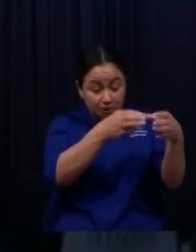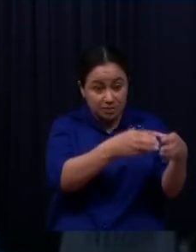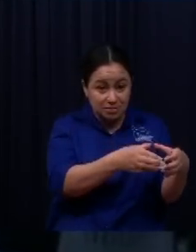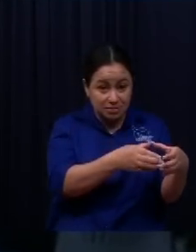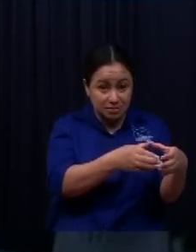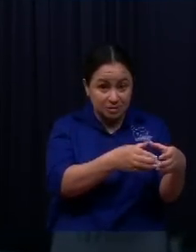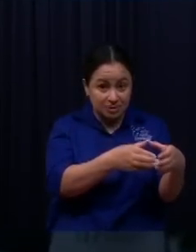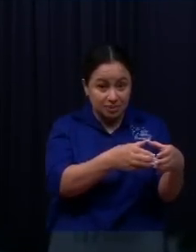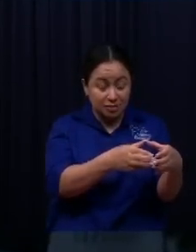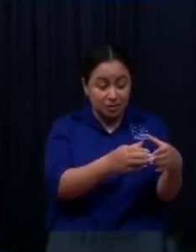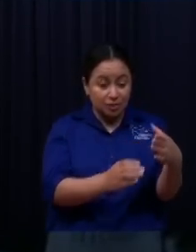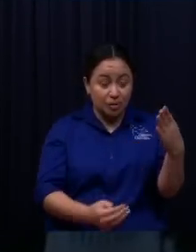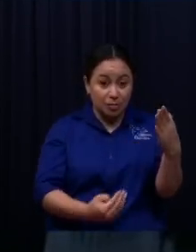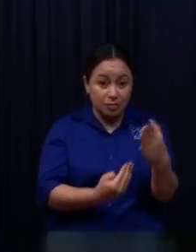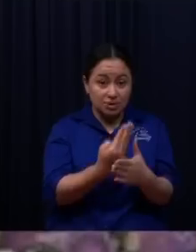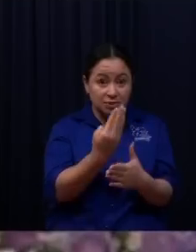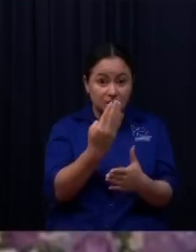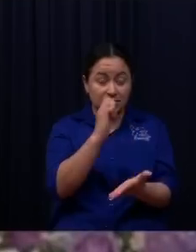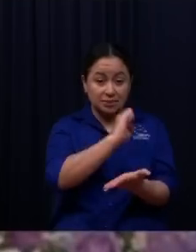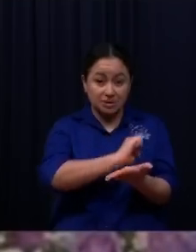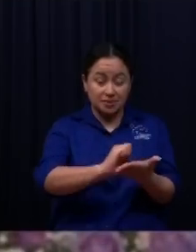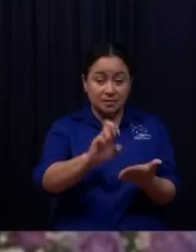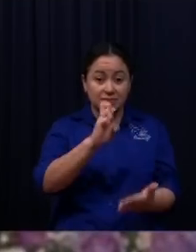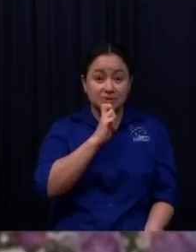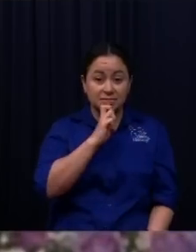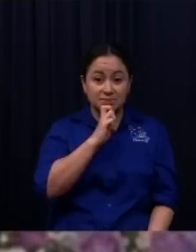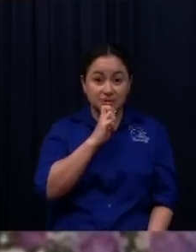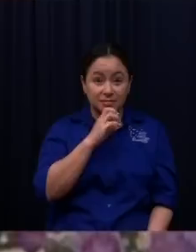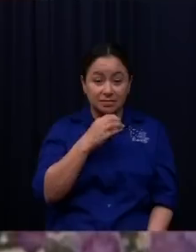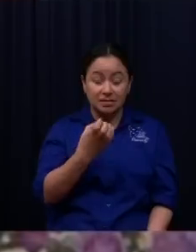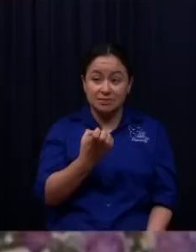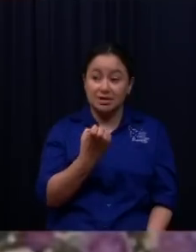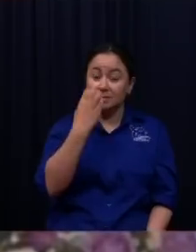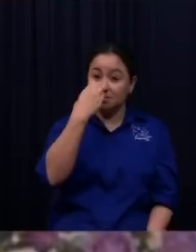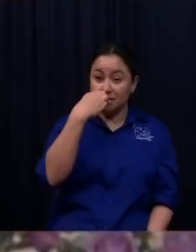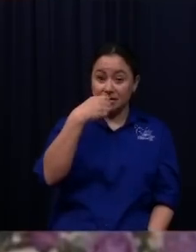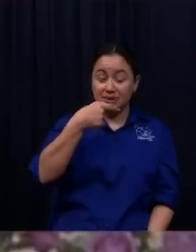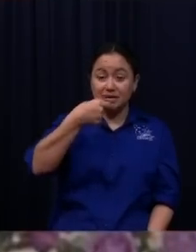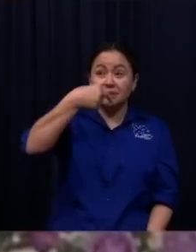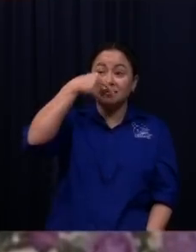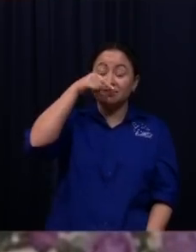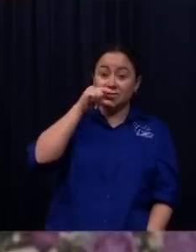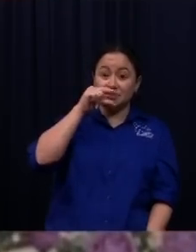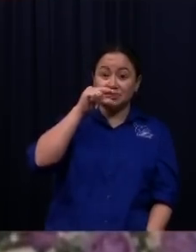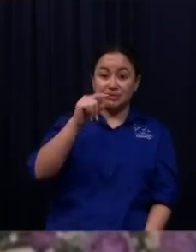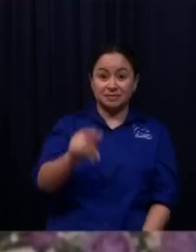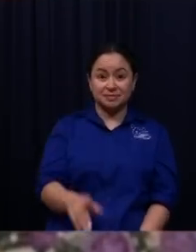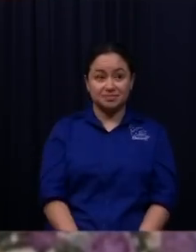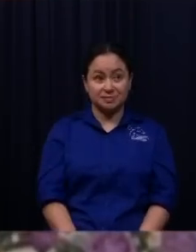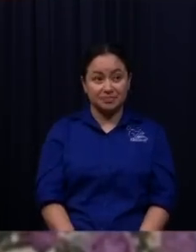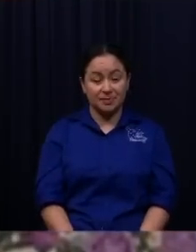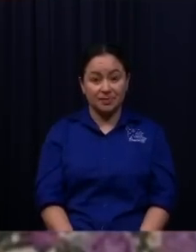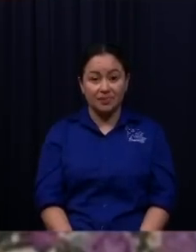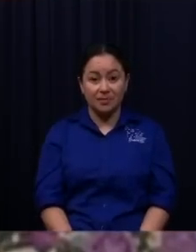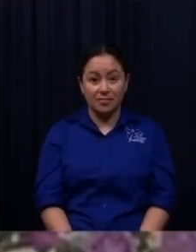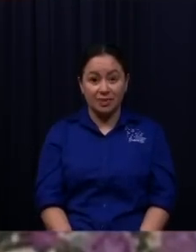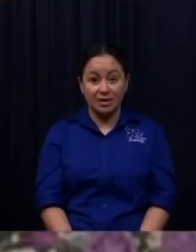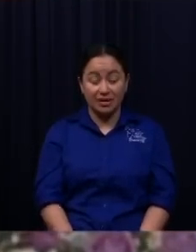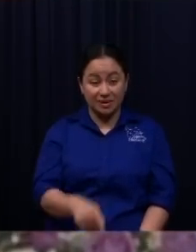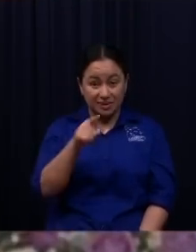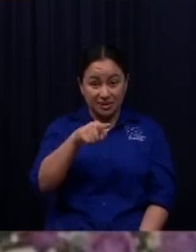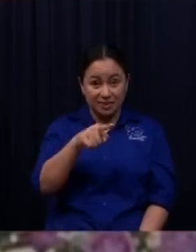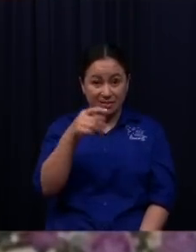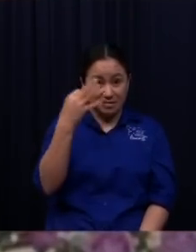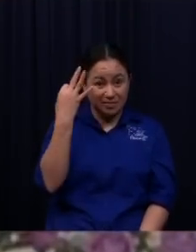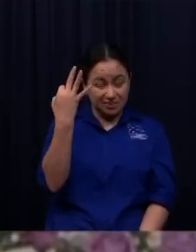describe como comunión, que es el pan y el vino. Ok, entonces ahora de aquí me surgen tres preguntas, de que es